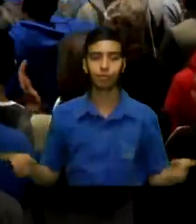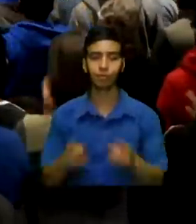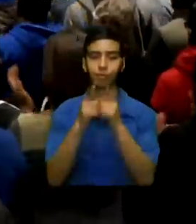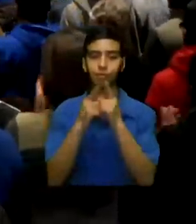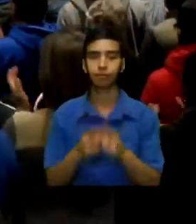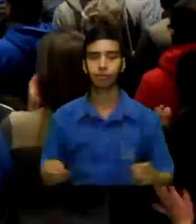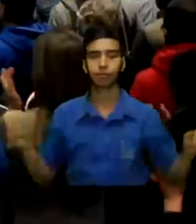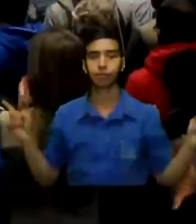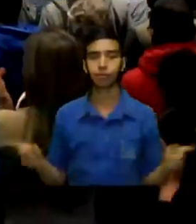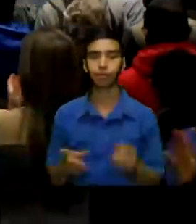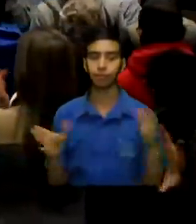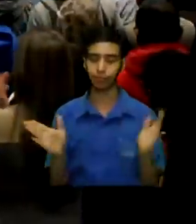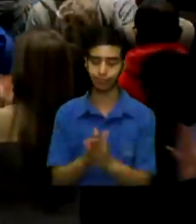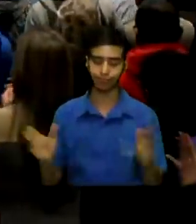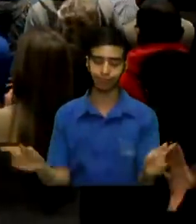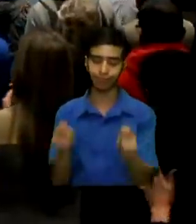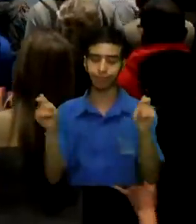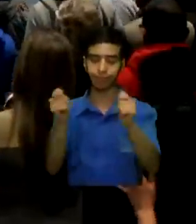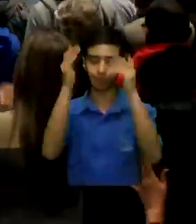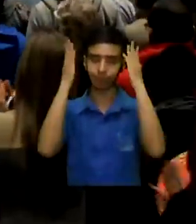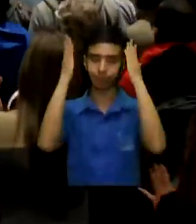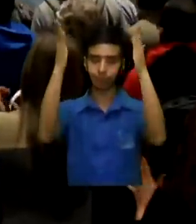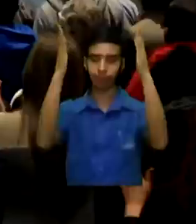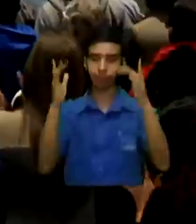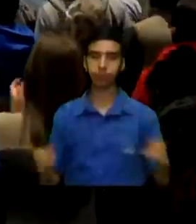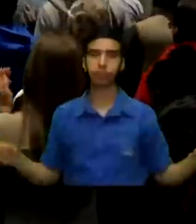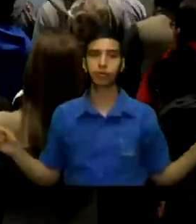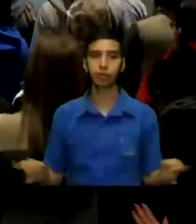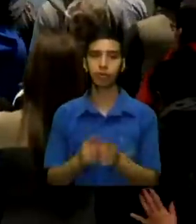cielos. Aleluya.